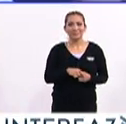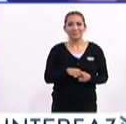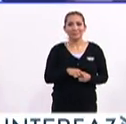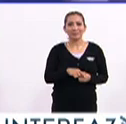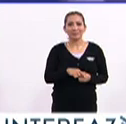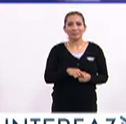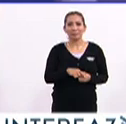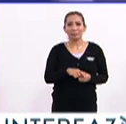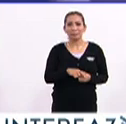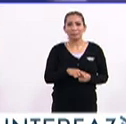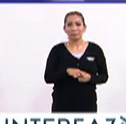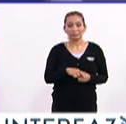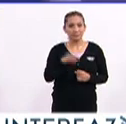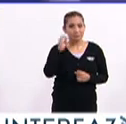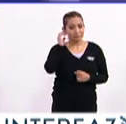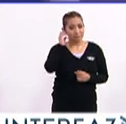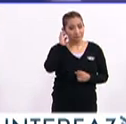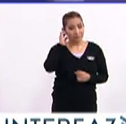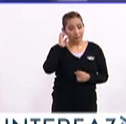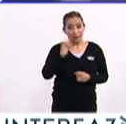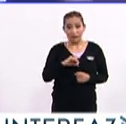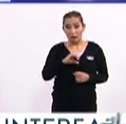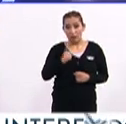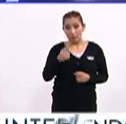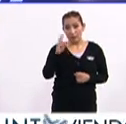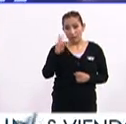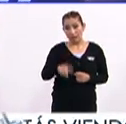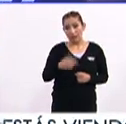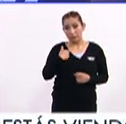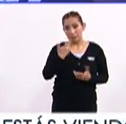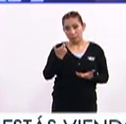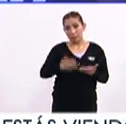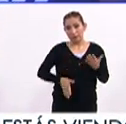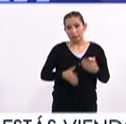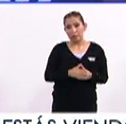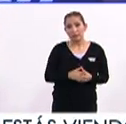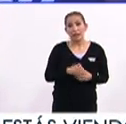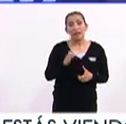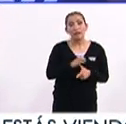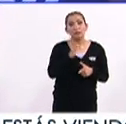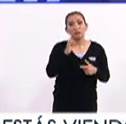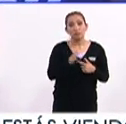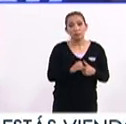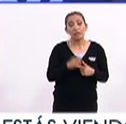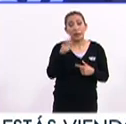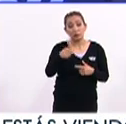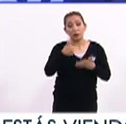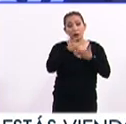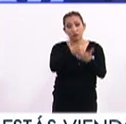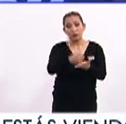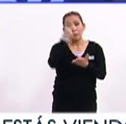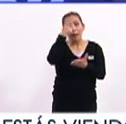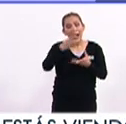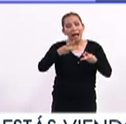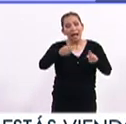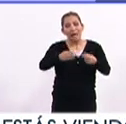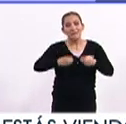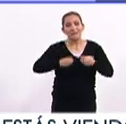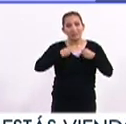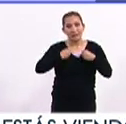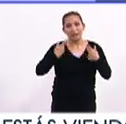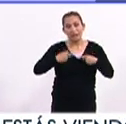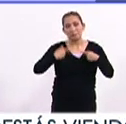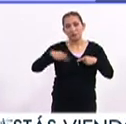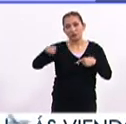se puede aburrir. Claro. Y la otra pues es que efectivamente sepa bien. Y entonces ya que esto ayuda a la calidad de vida